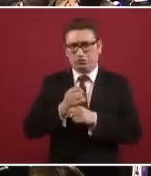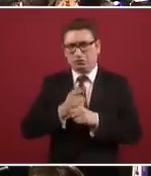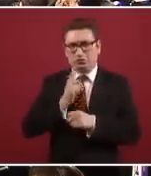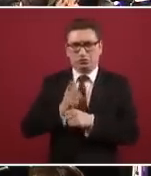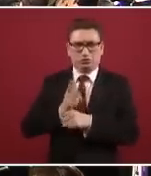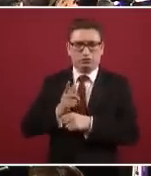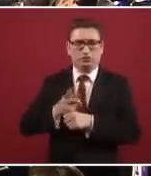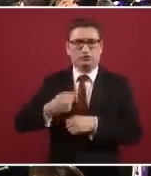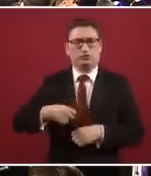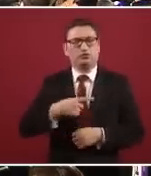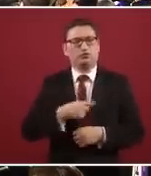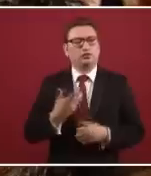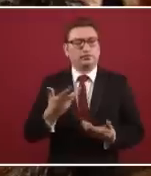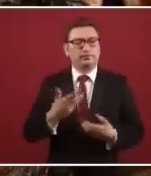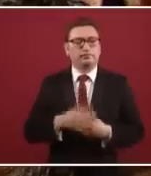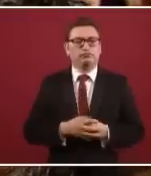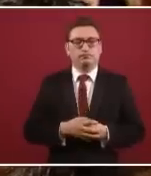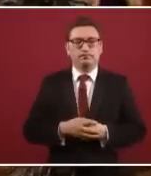que